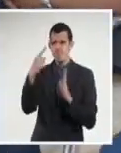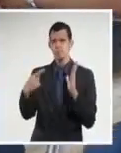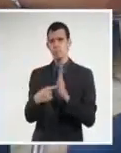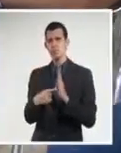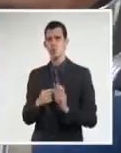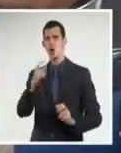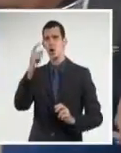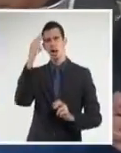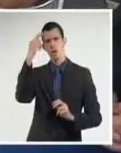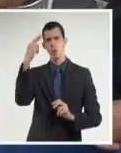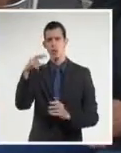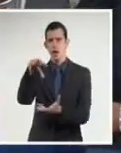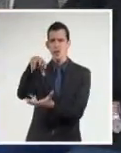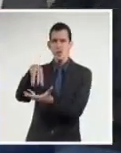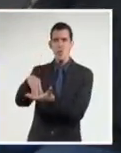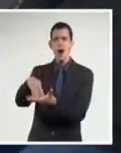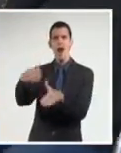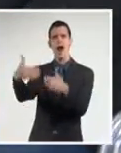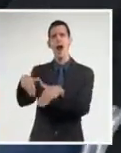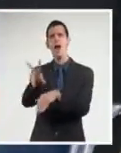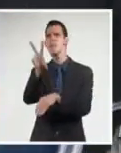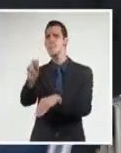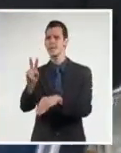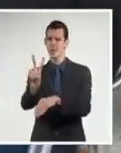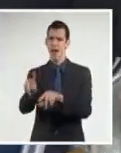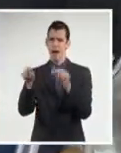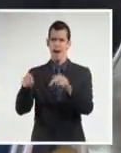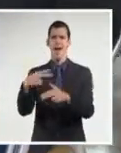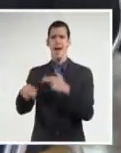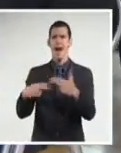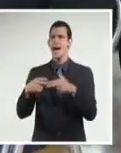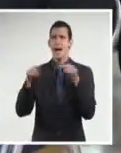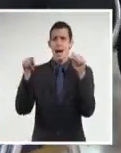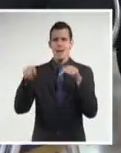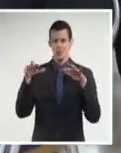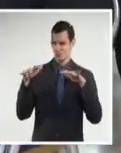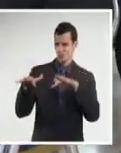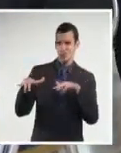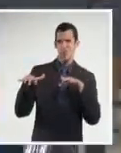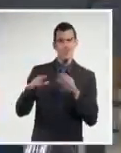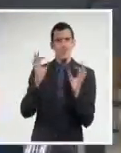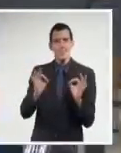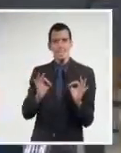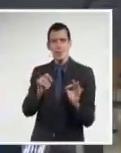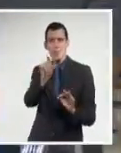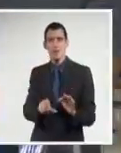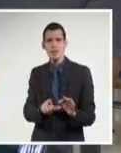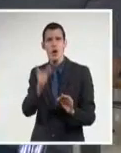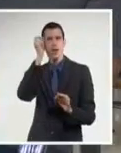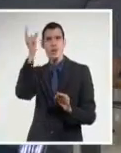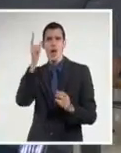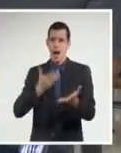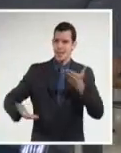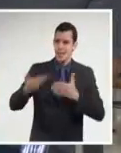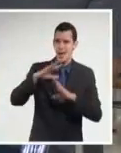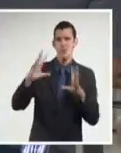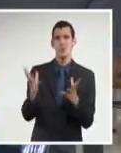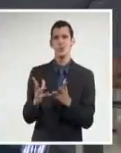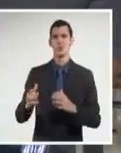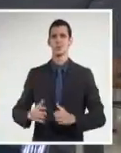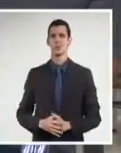sitio de tertulias entre la vanguardia del pensamiento y las artes de nuestro país las melodías que harold gramatges